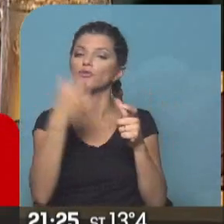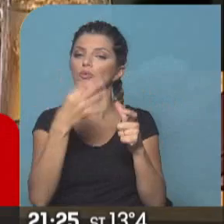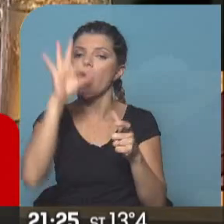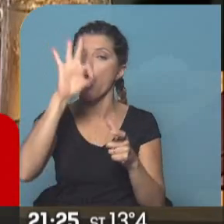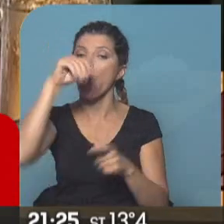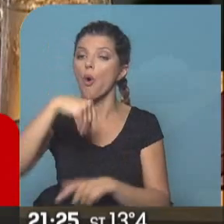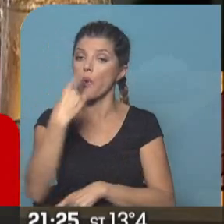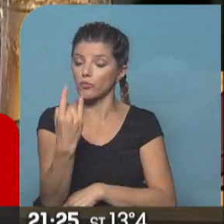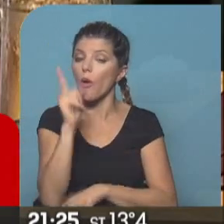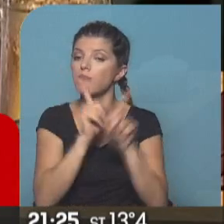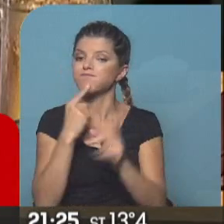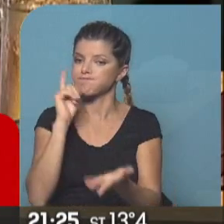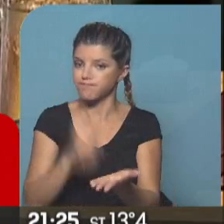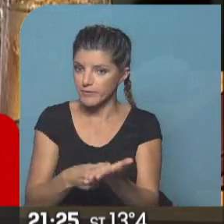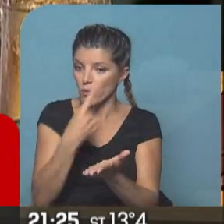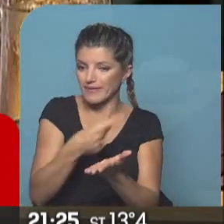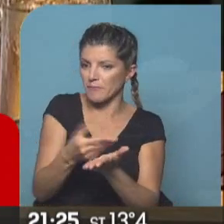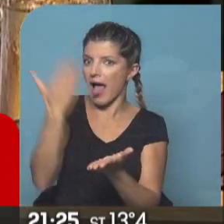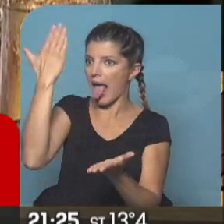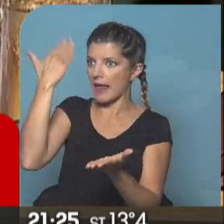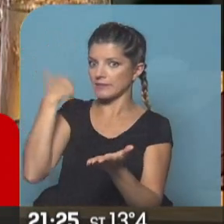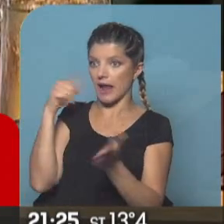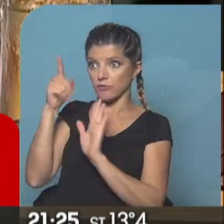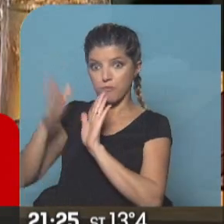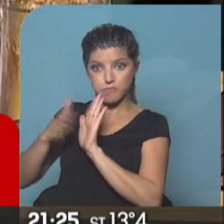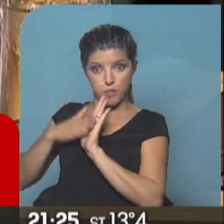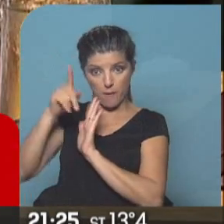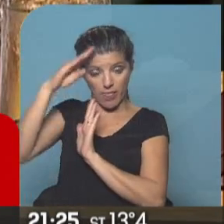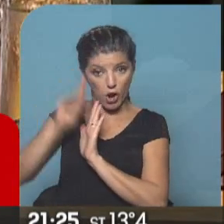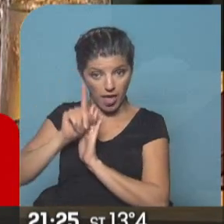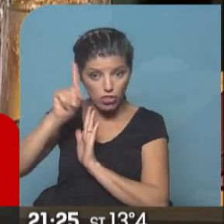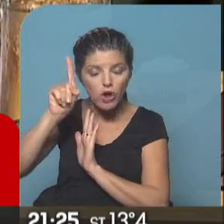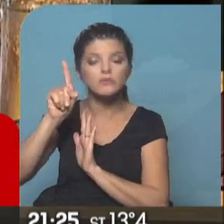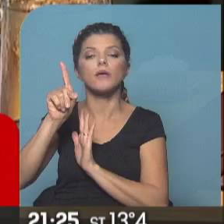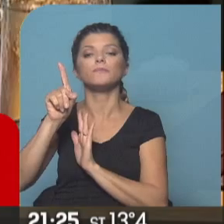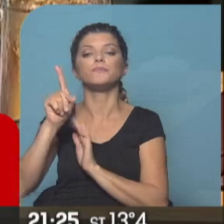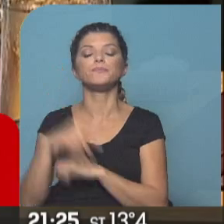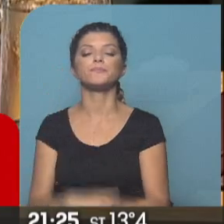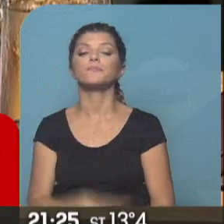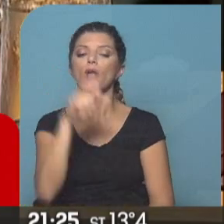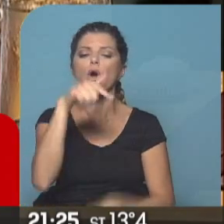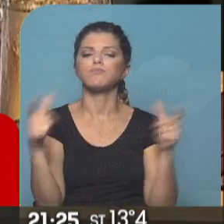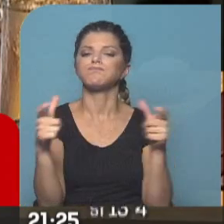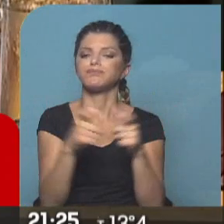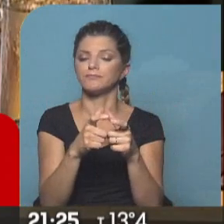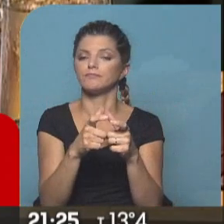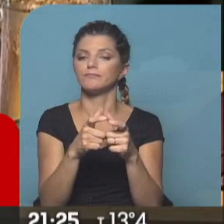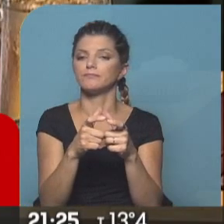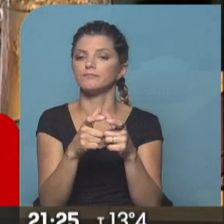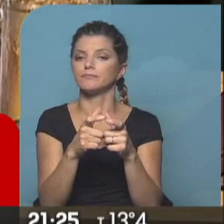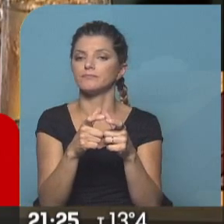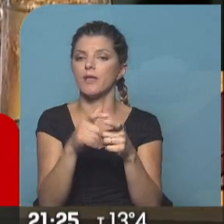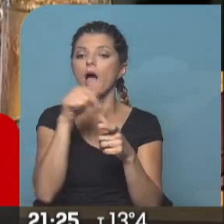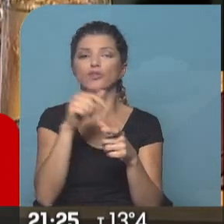serie de medidas. A poco más de una semana concretamente de lo que fue la última prueba nuclear de Corea del Norte, el Consejo de Seguridad de la ONU aprobó